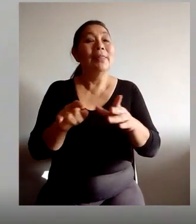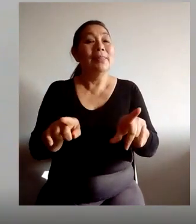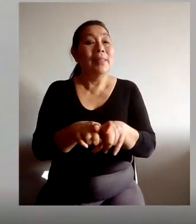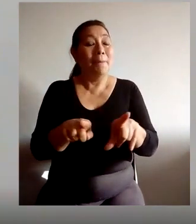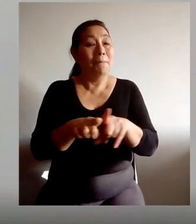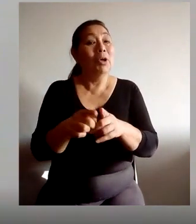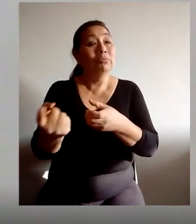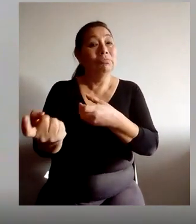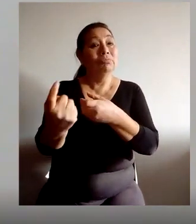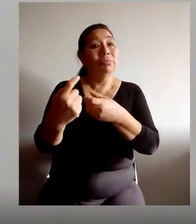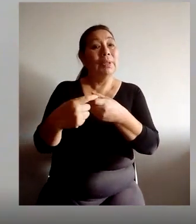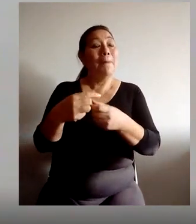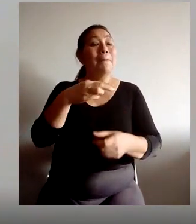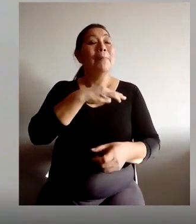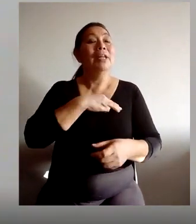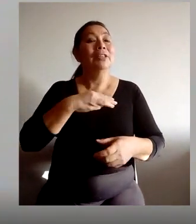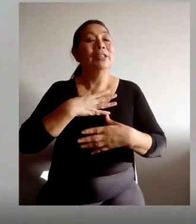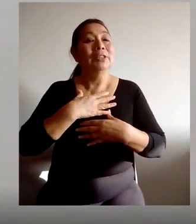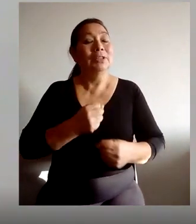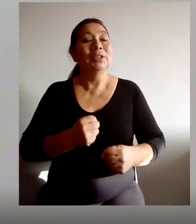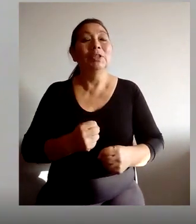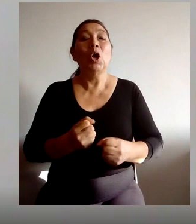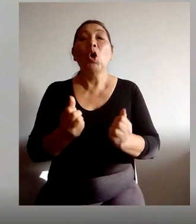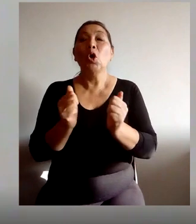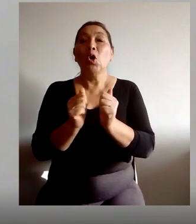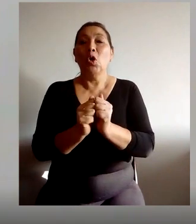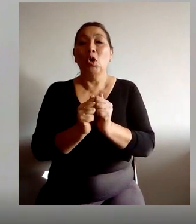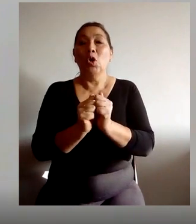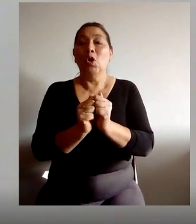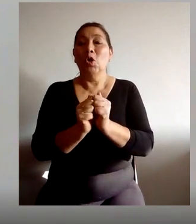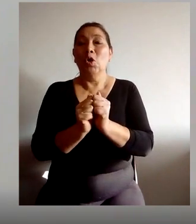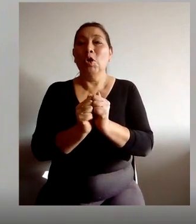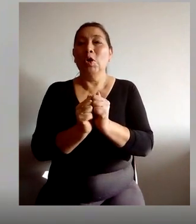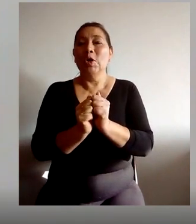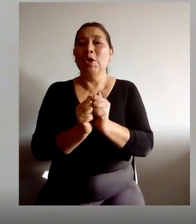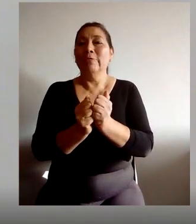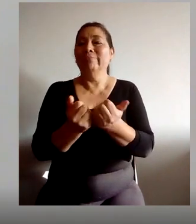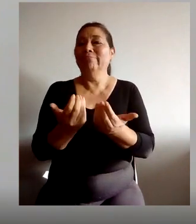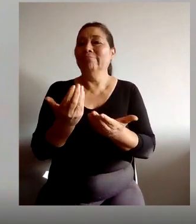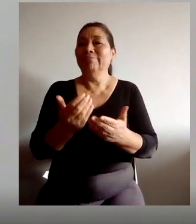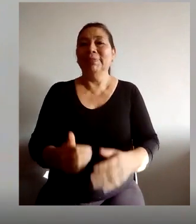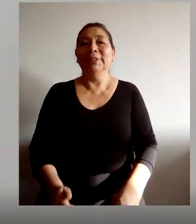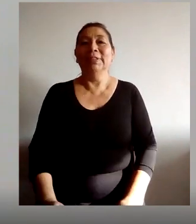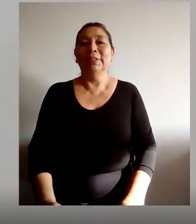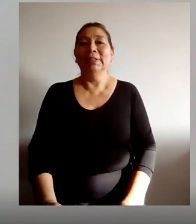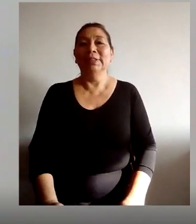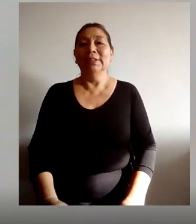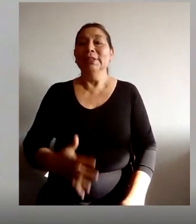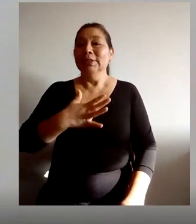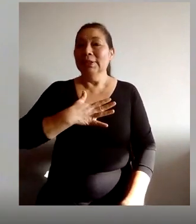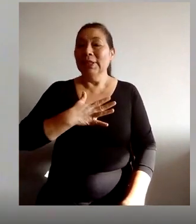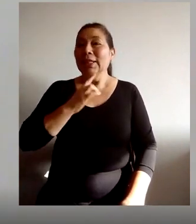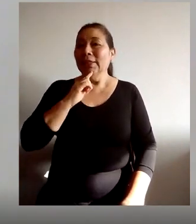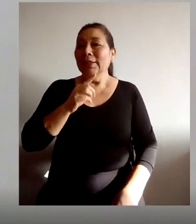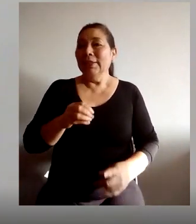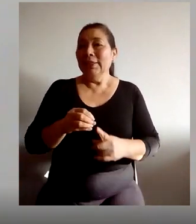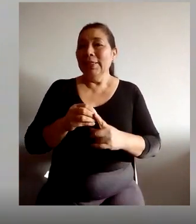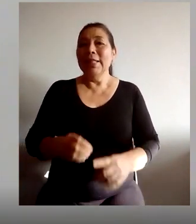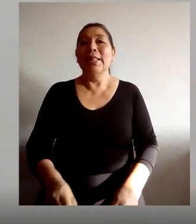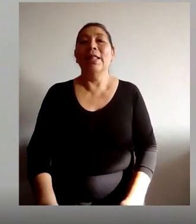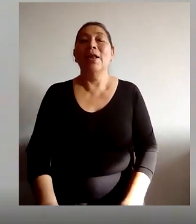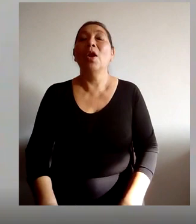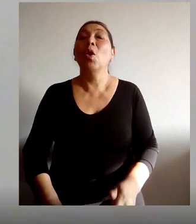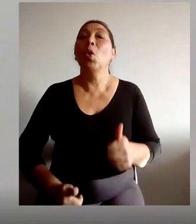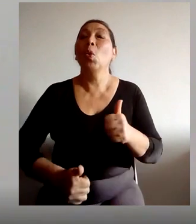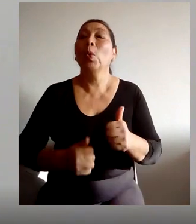de estas placas radiográficas, este set de placas, en los cuales se grafica los estadios de la